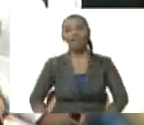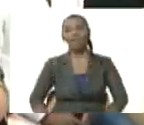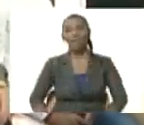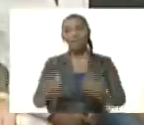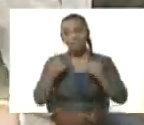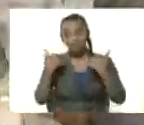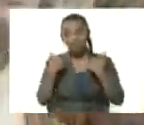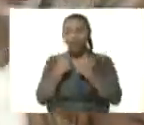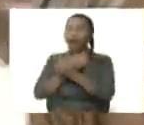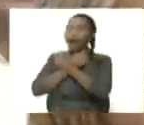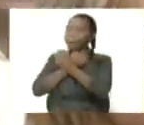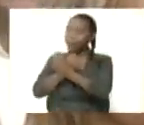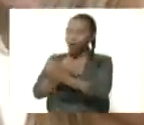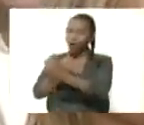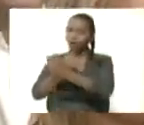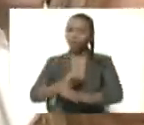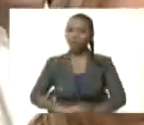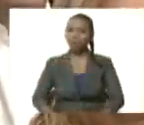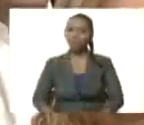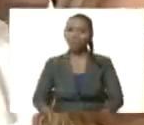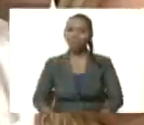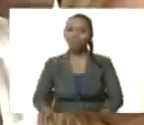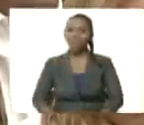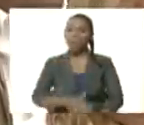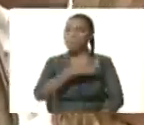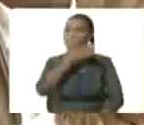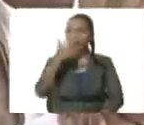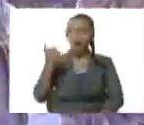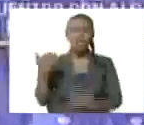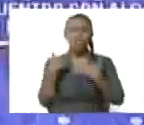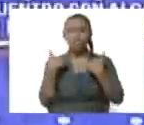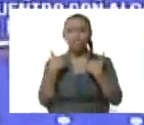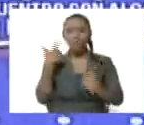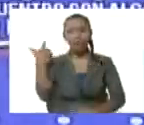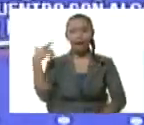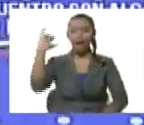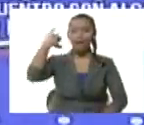Sufran por amor. Es el mejor sufrimiento que hay.